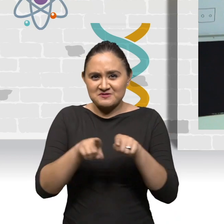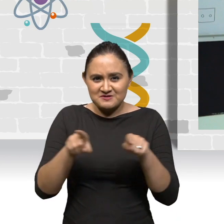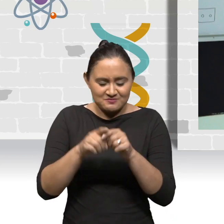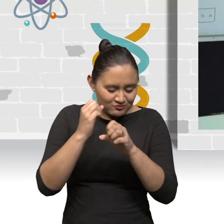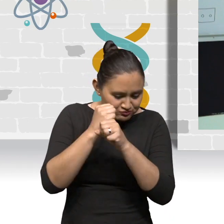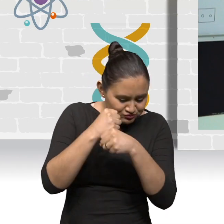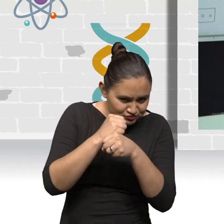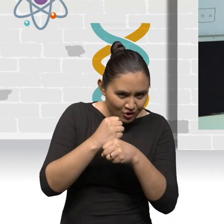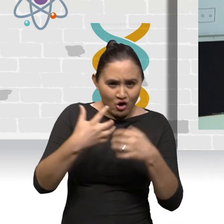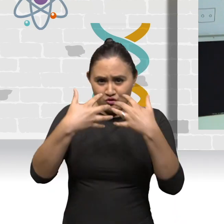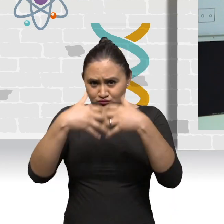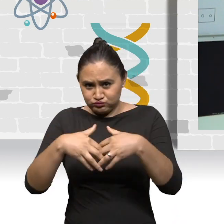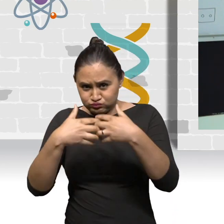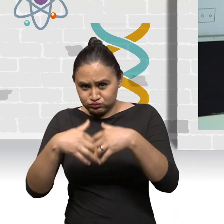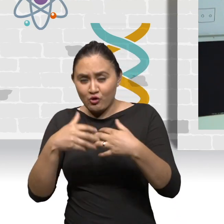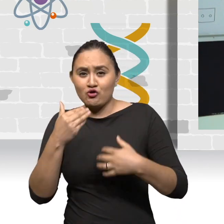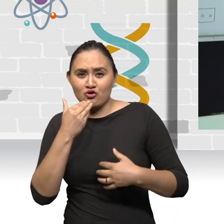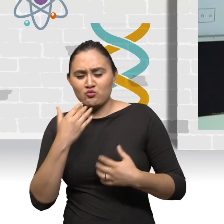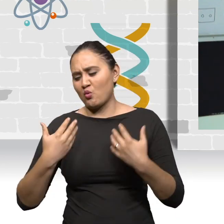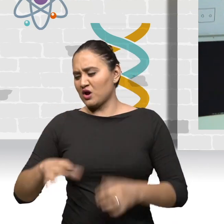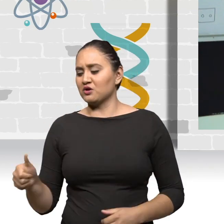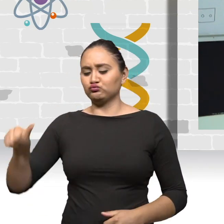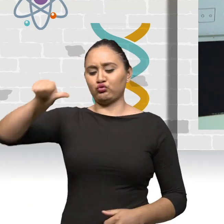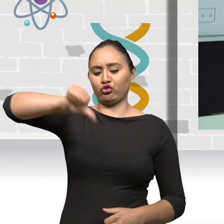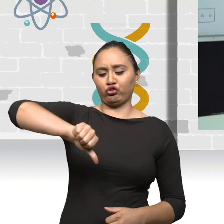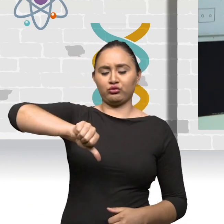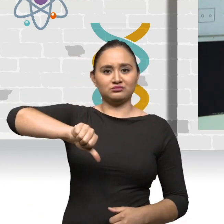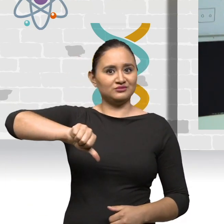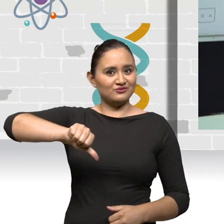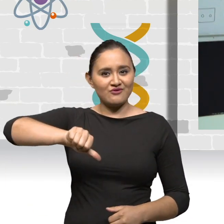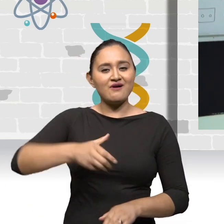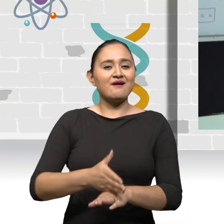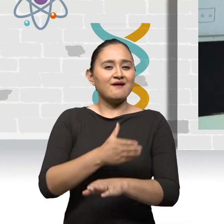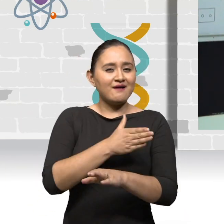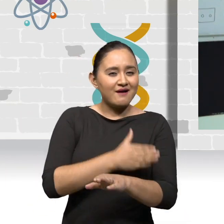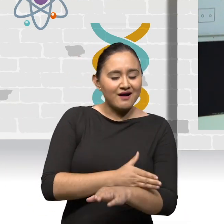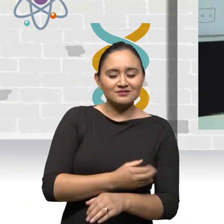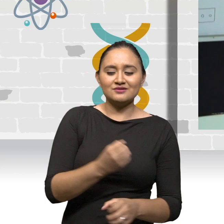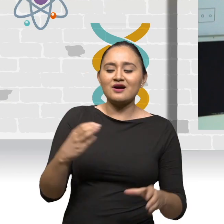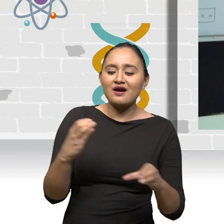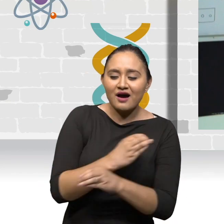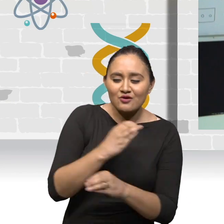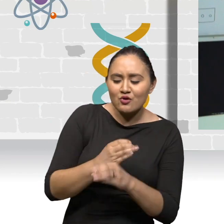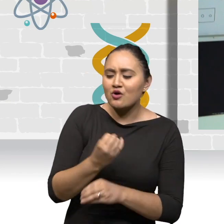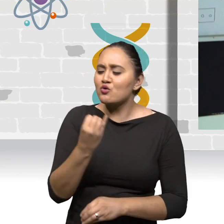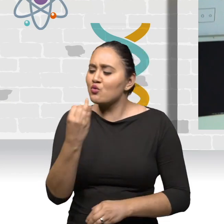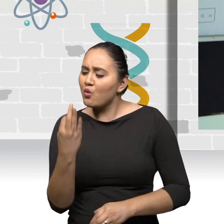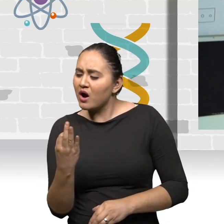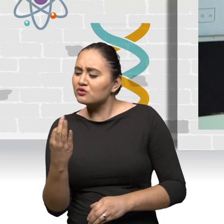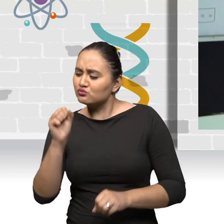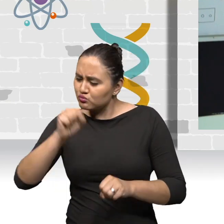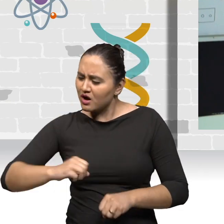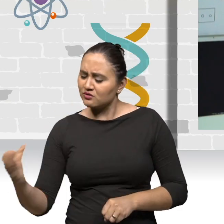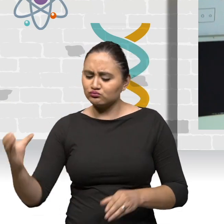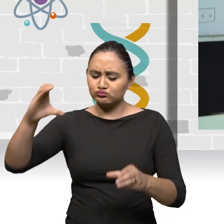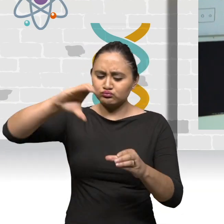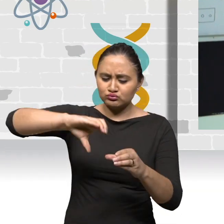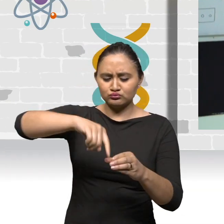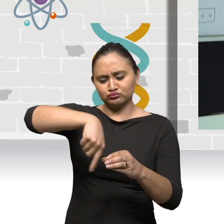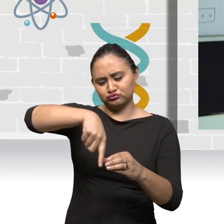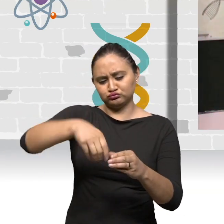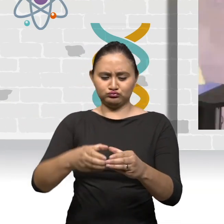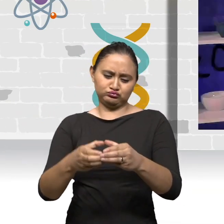los laboratorios no podemos hacerlo de esta manera, sino que debemos calcular la cantidad necesaria de solvente para hallar una